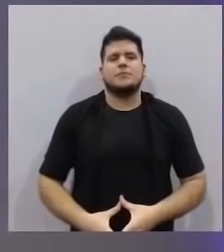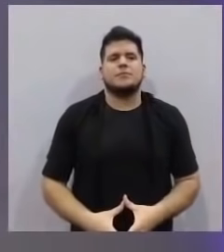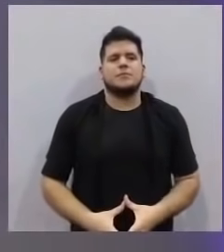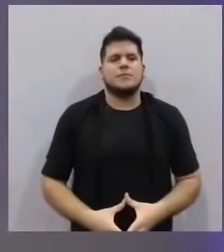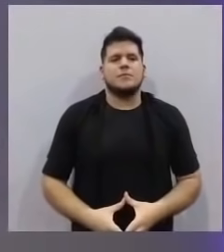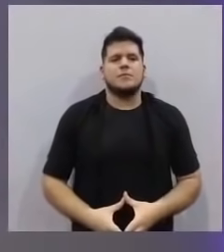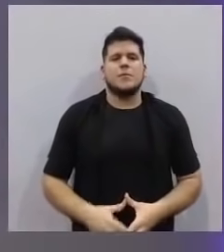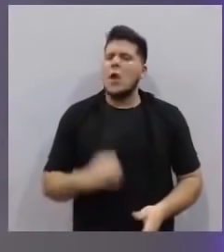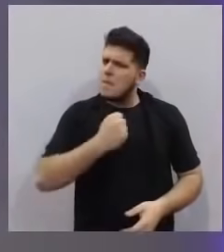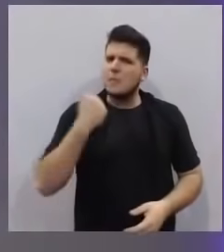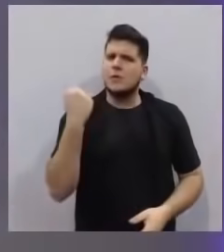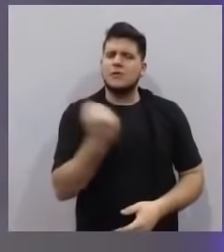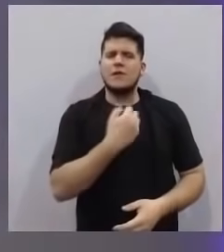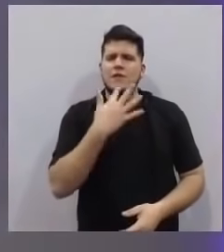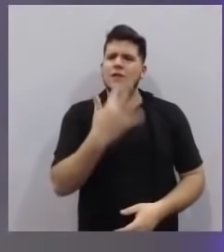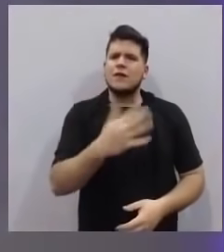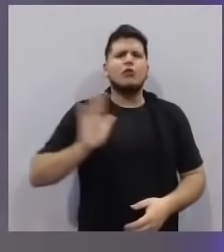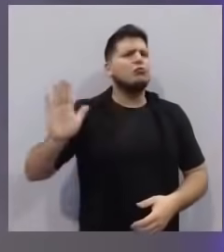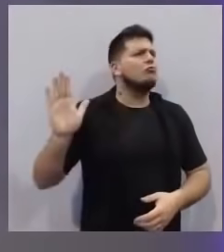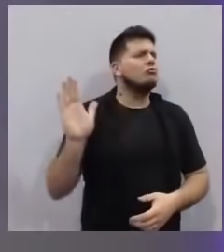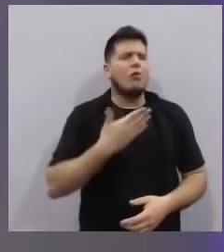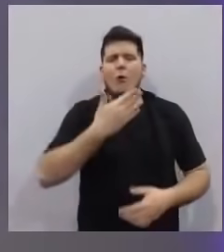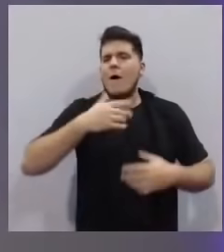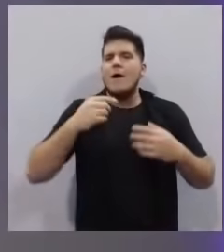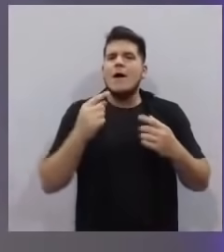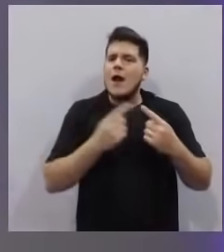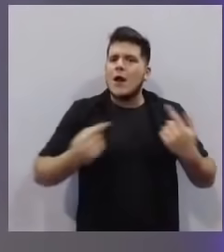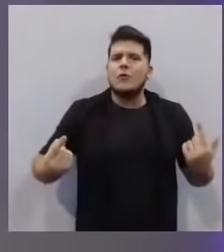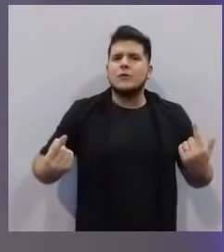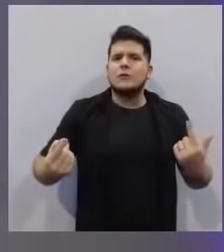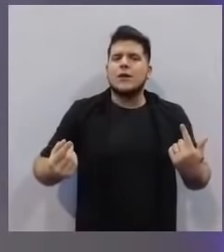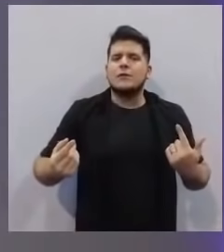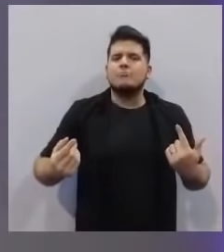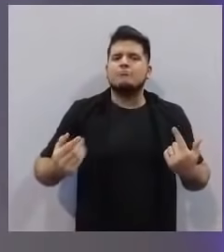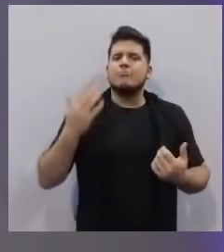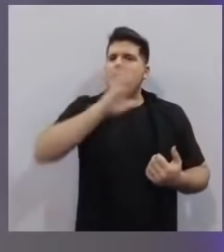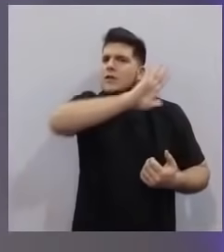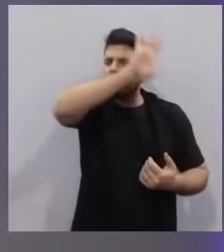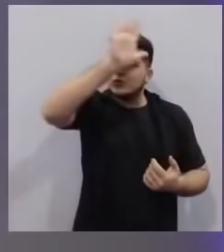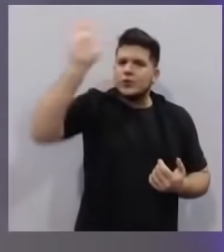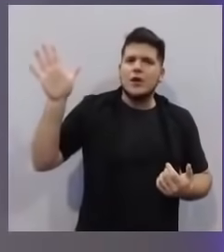todas son tuyas todos los cabritos te pertenecen